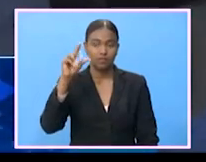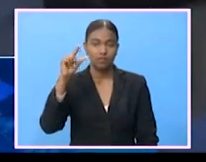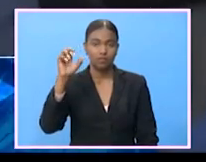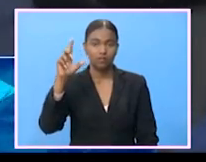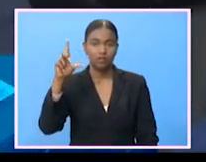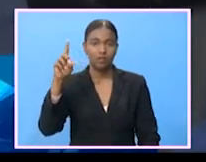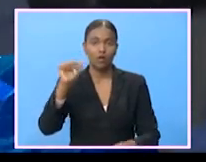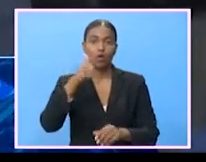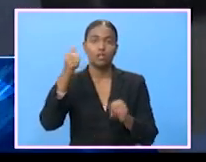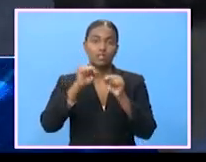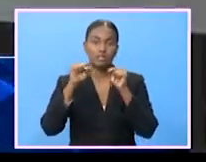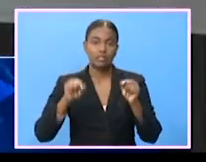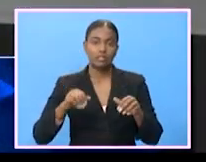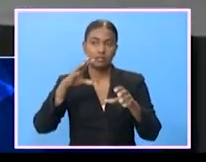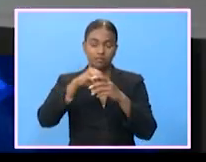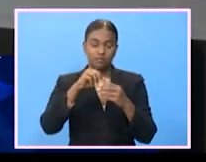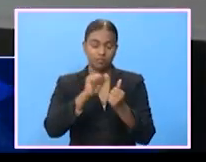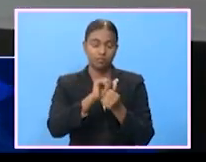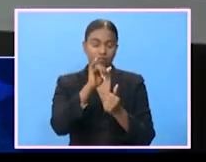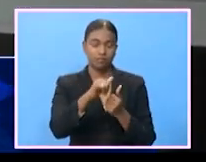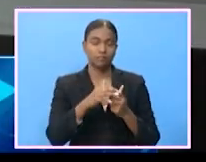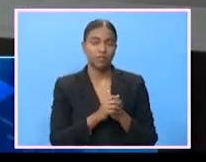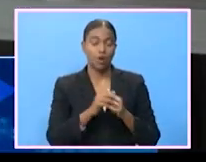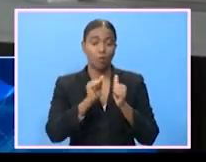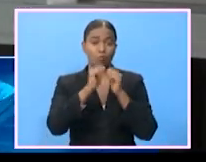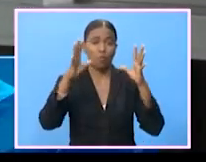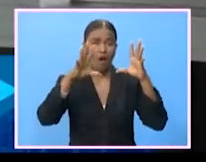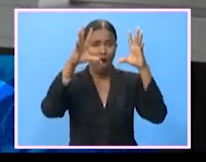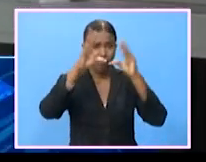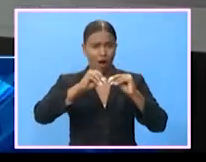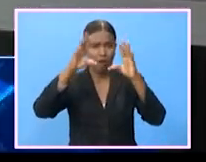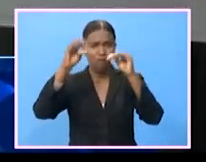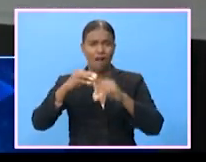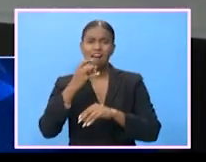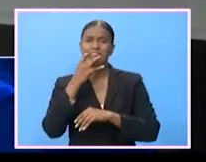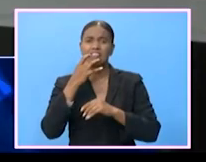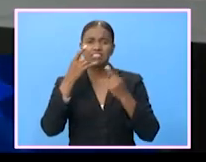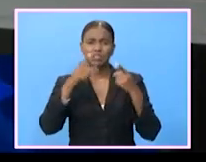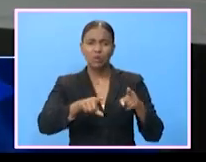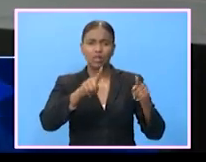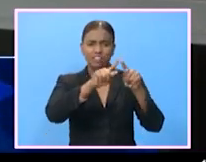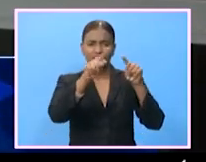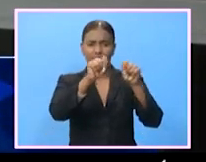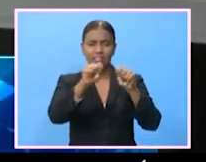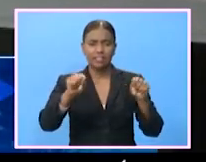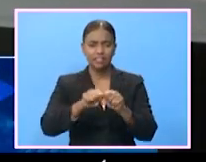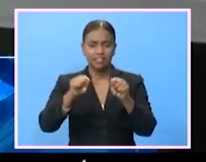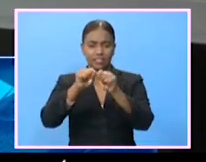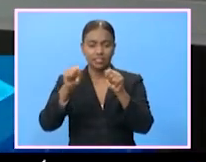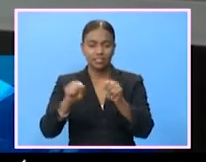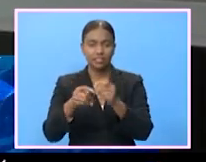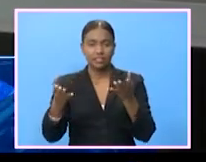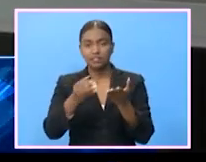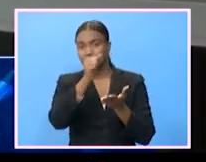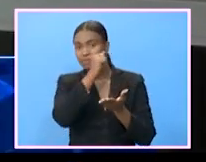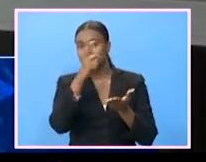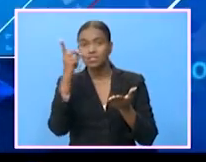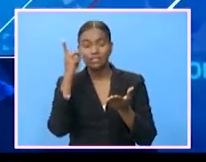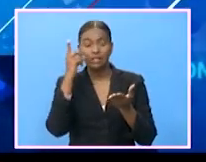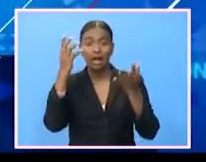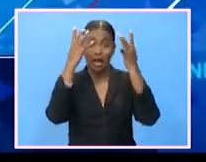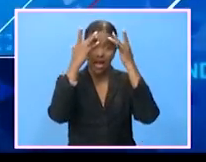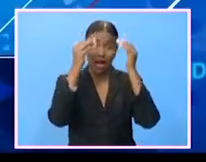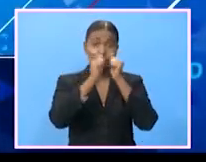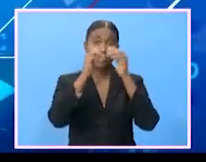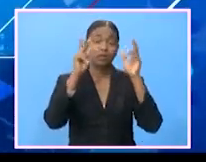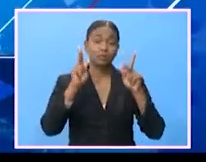del sistema como Sultana del Este. Los múltiples apagones que se han registrado en distintos sectores del Gran Santo Domingo han alarmado